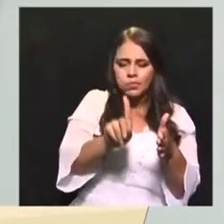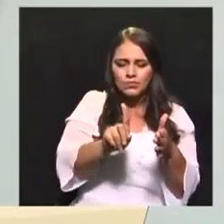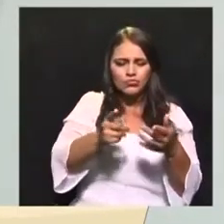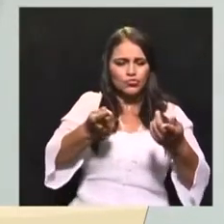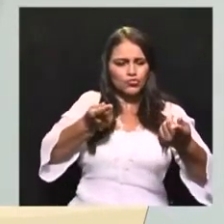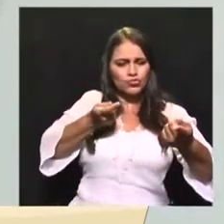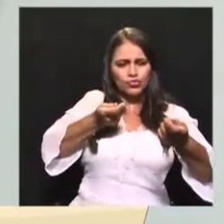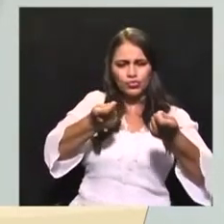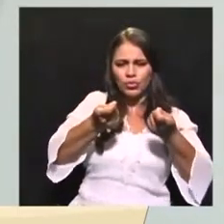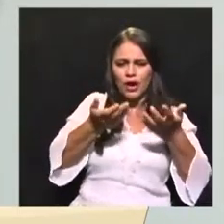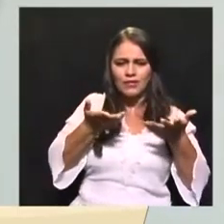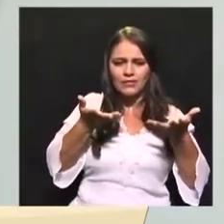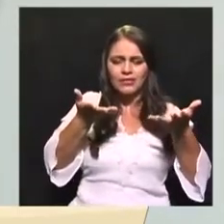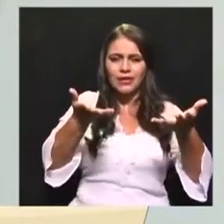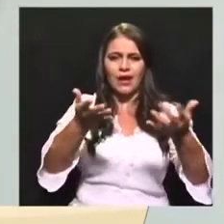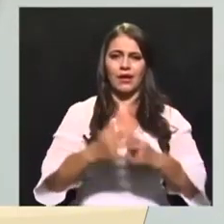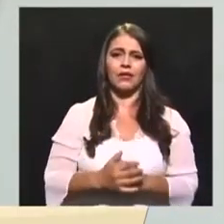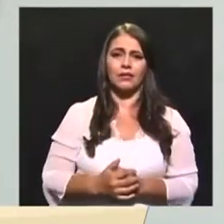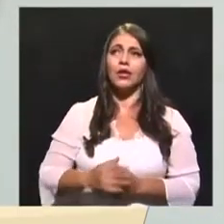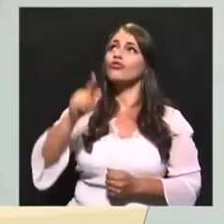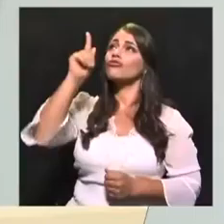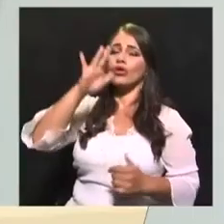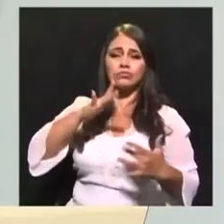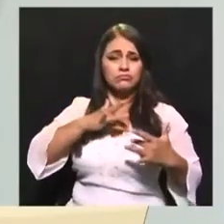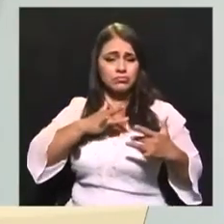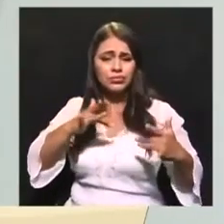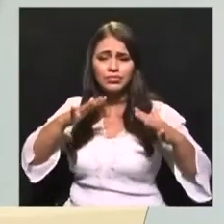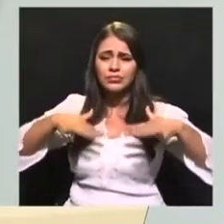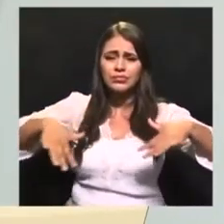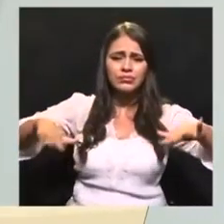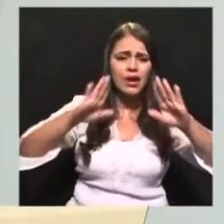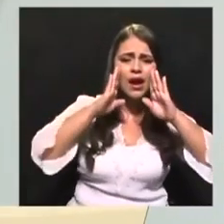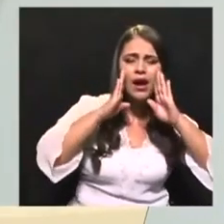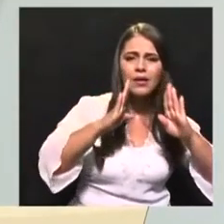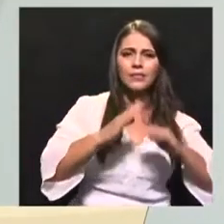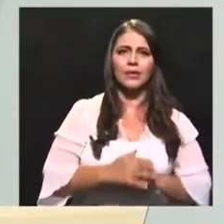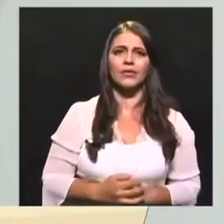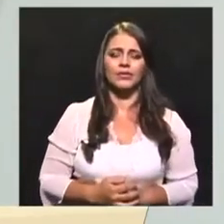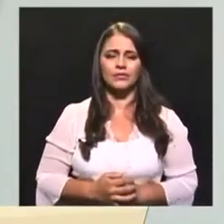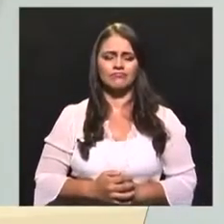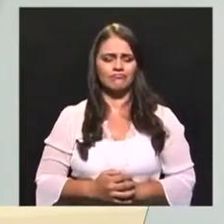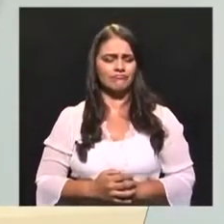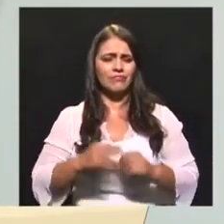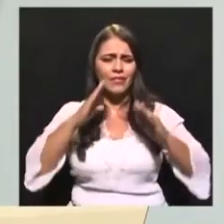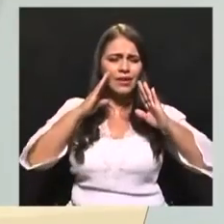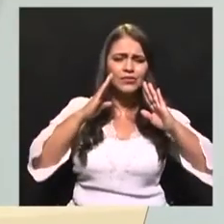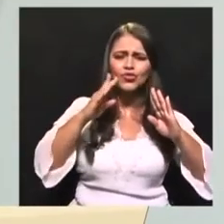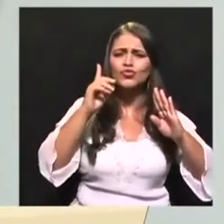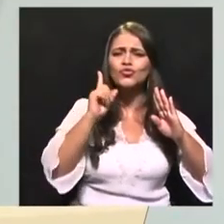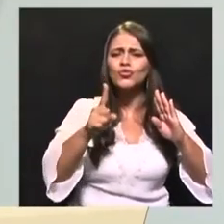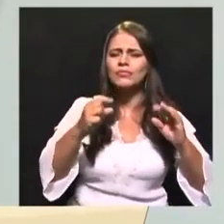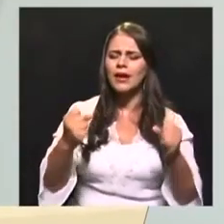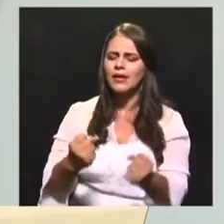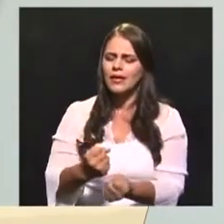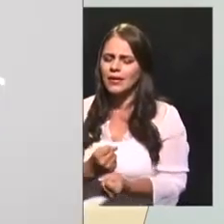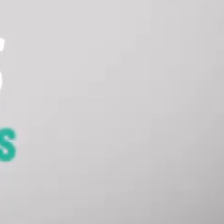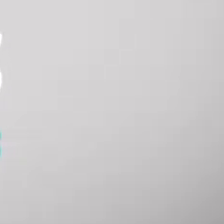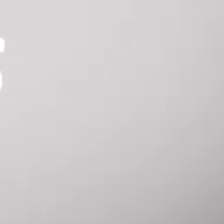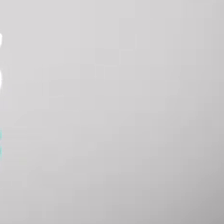abierto, sino traspasado por el amor que se hizo dolor.